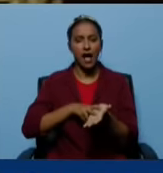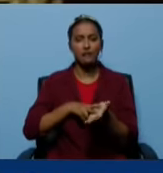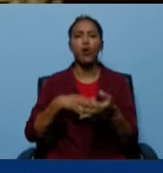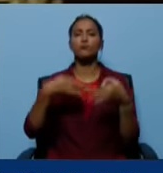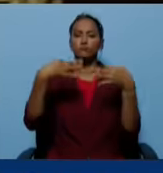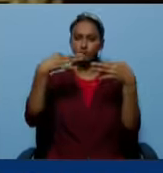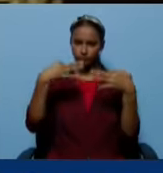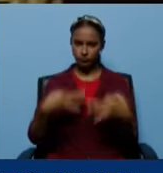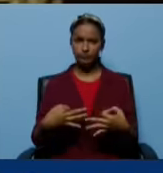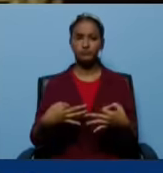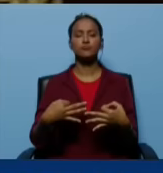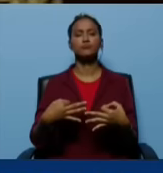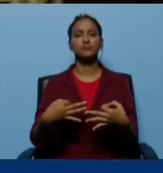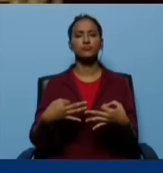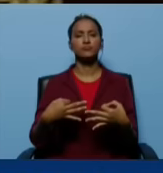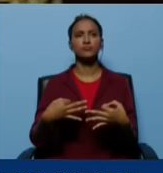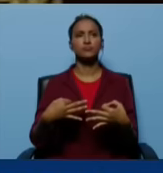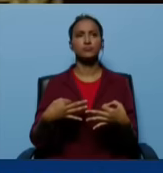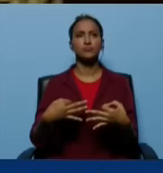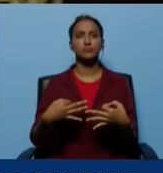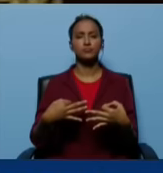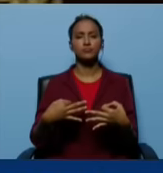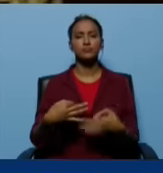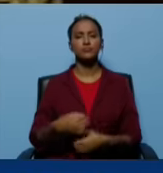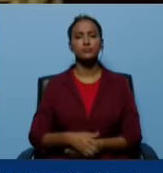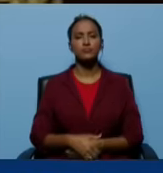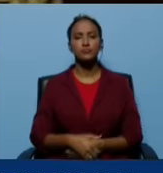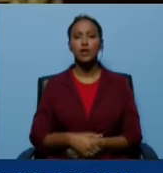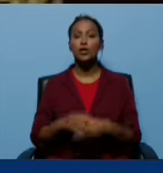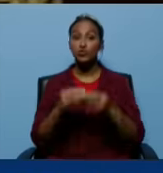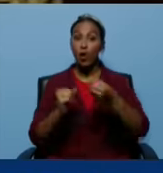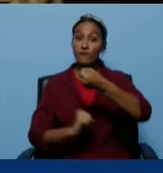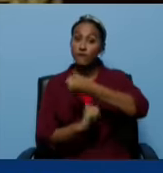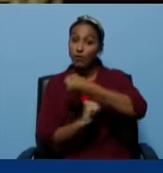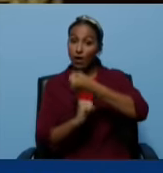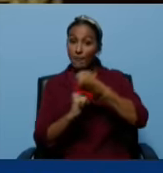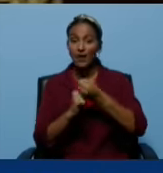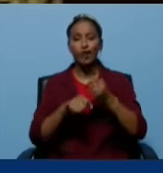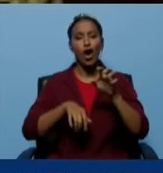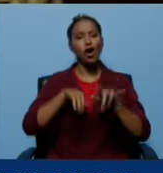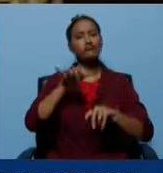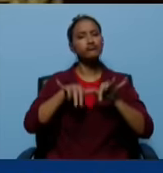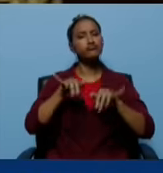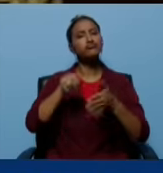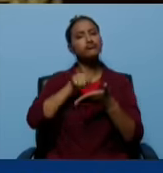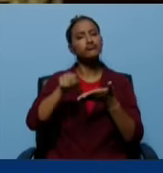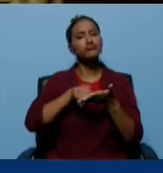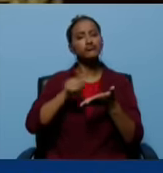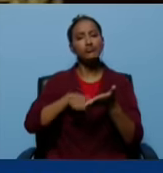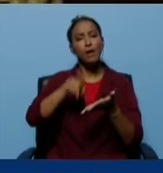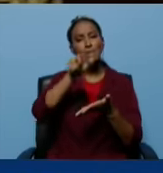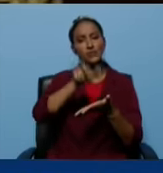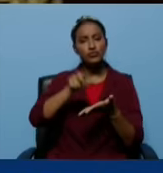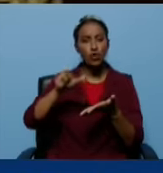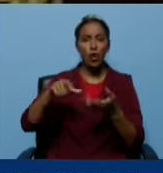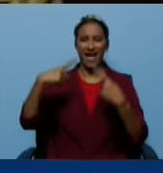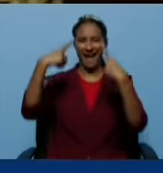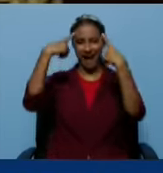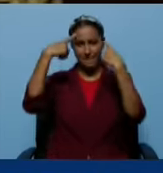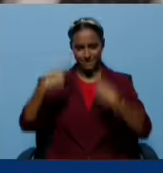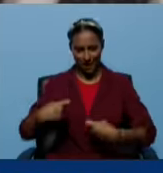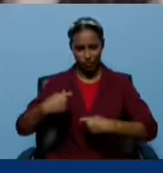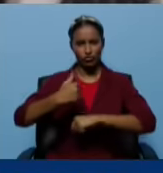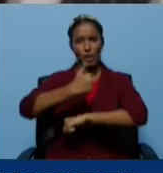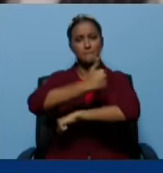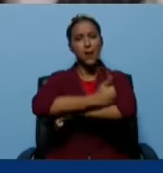e inequívoca y con fundamento en el informe elaborado por los expertos electorales